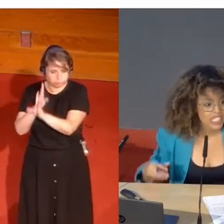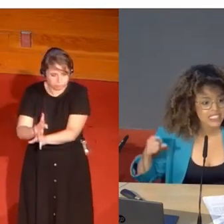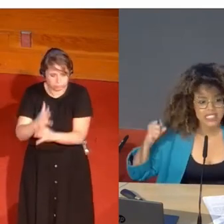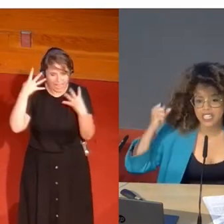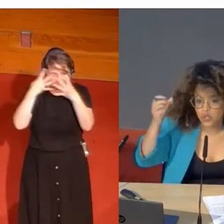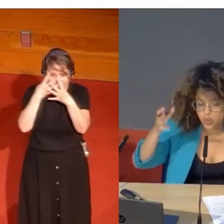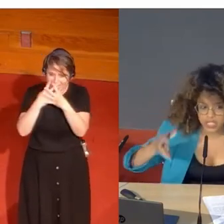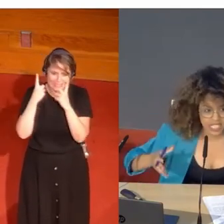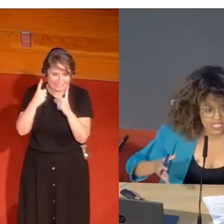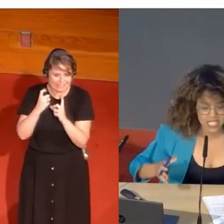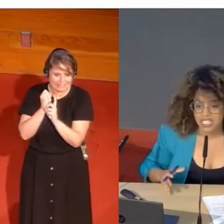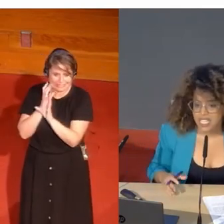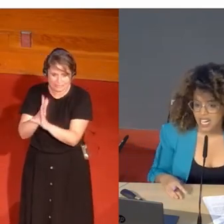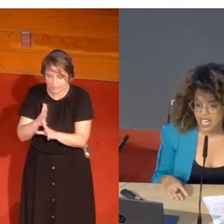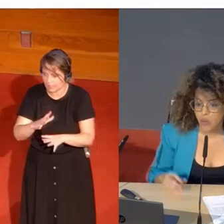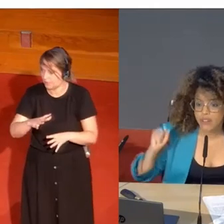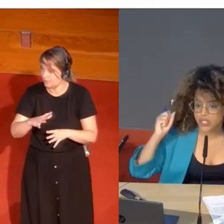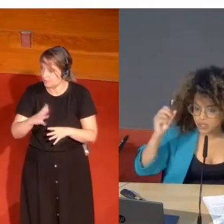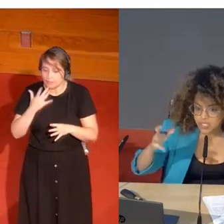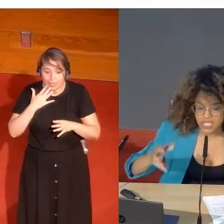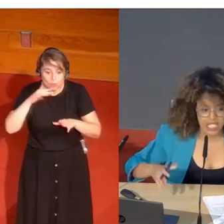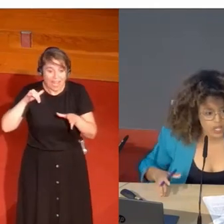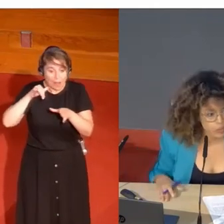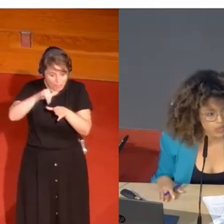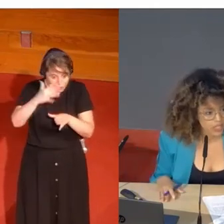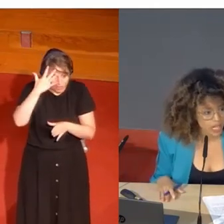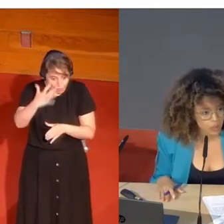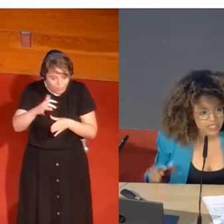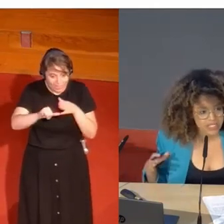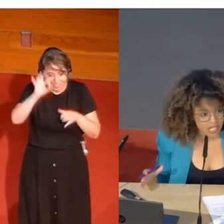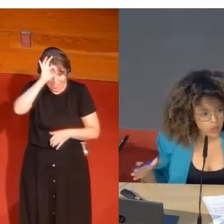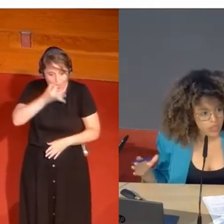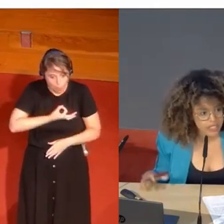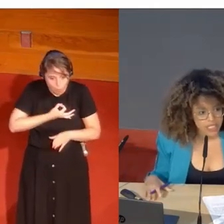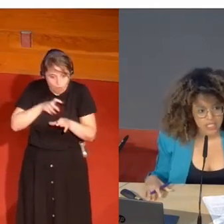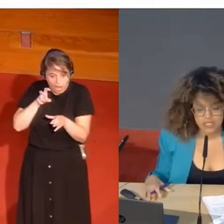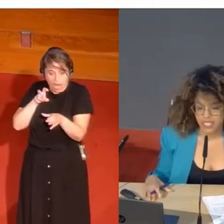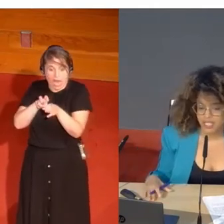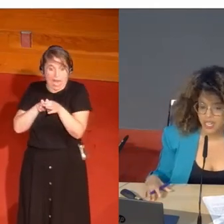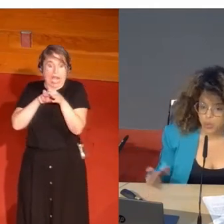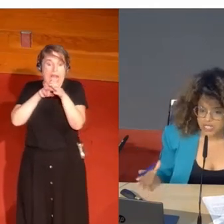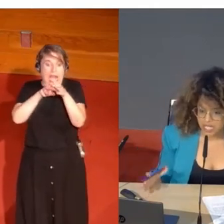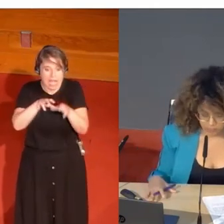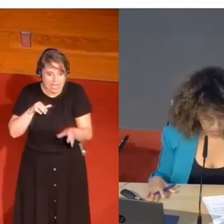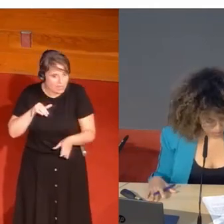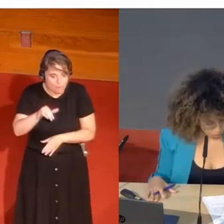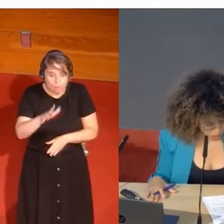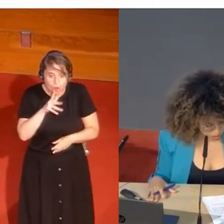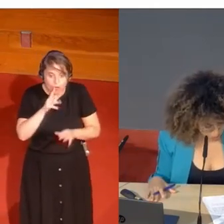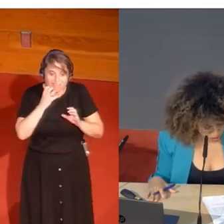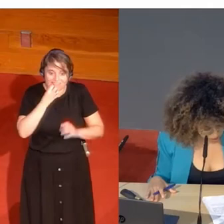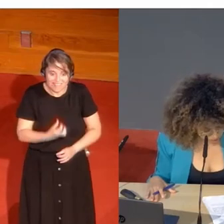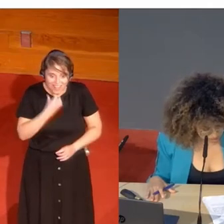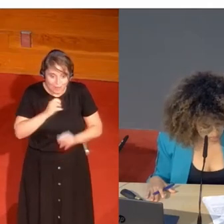afganos intentando sujetarse a a un avión en el aeropuerto de cabul intentando huir de la vuelta